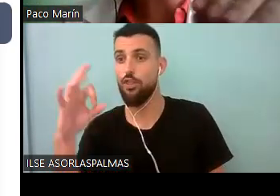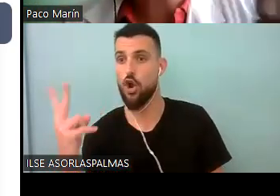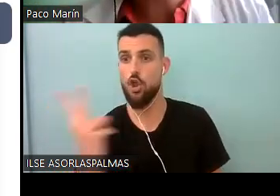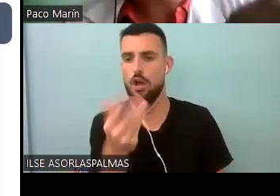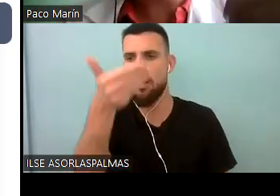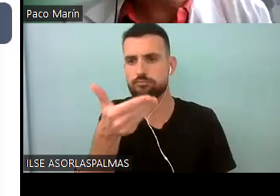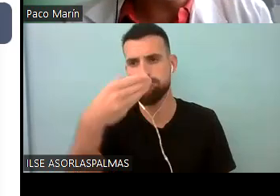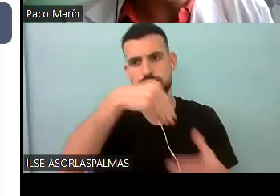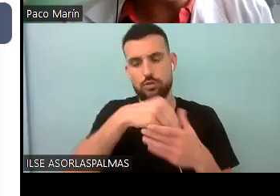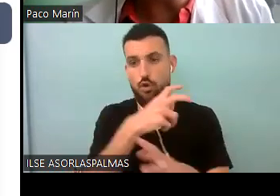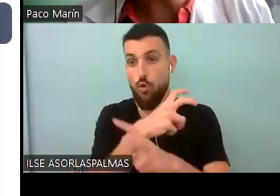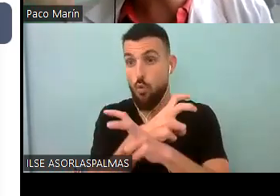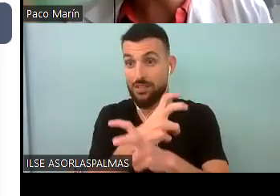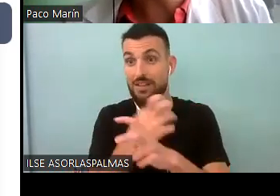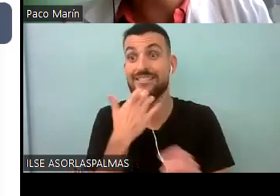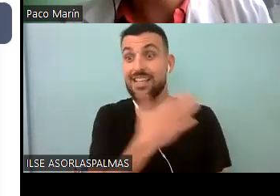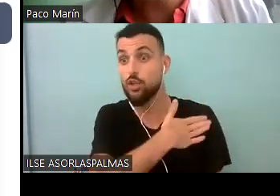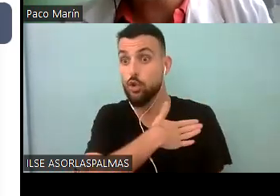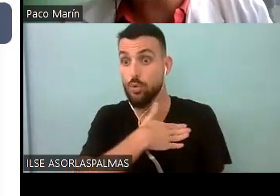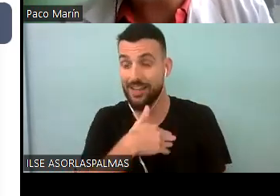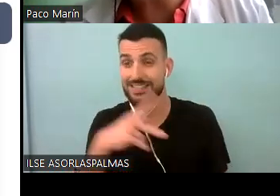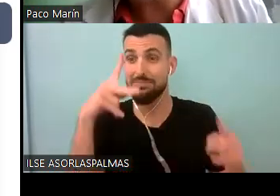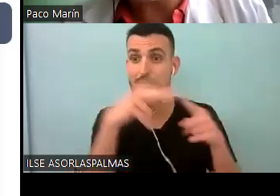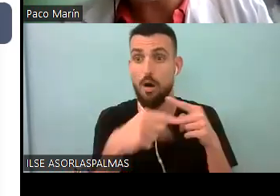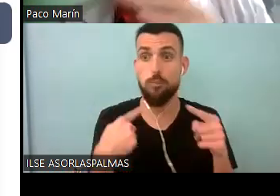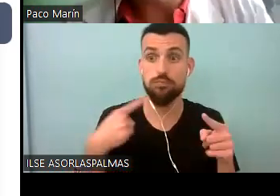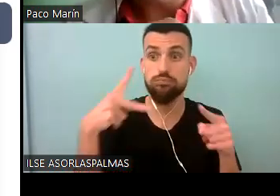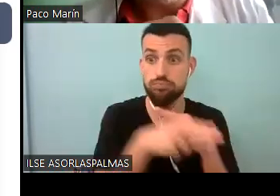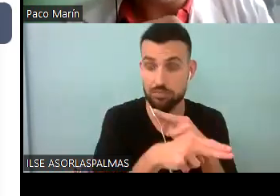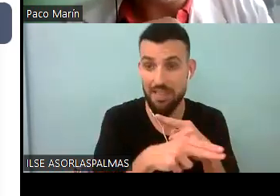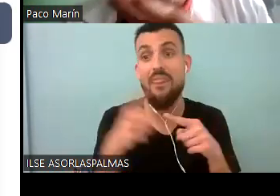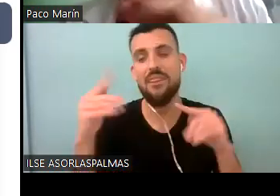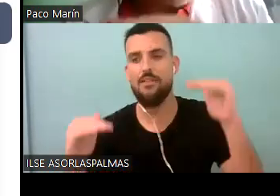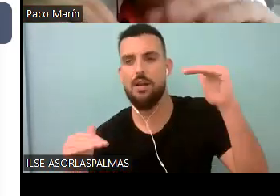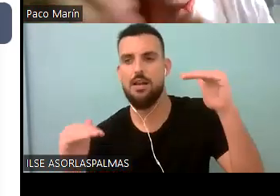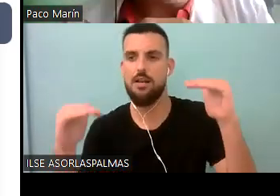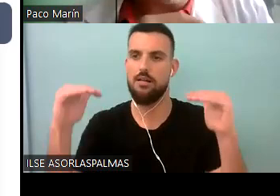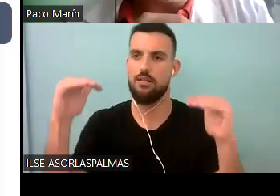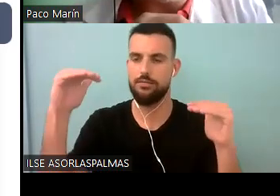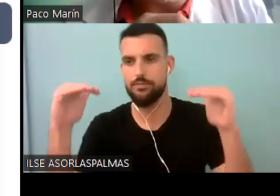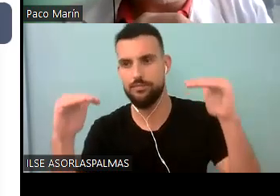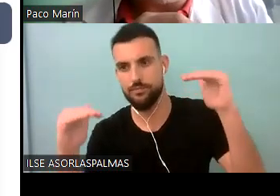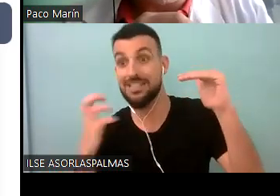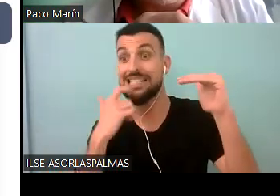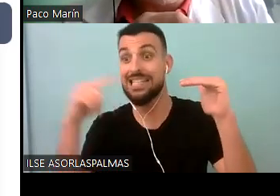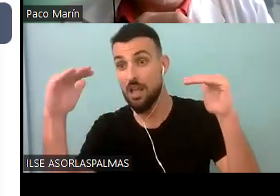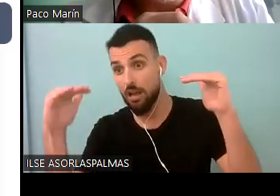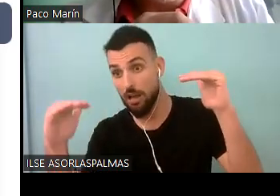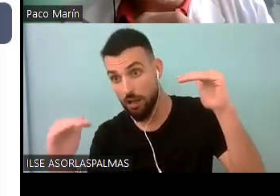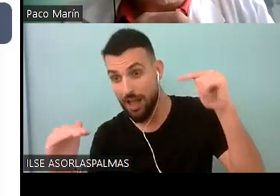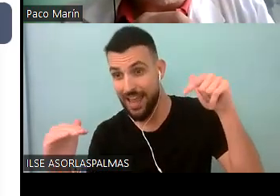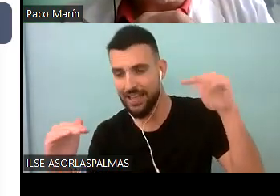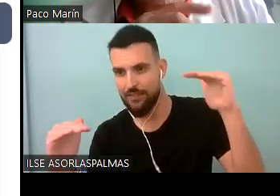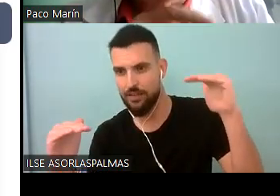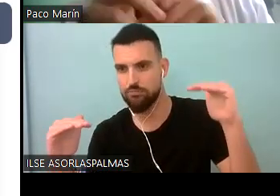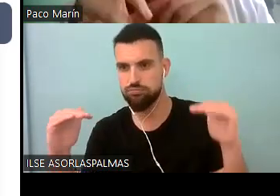algunas veces para prevenir una pérdida de uno tendremos que sacrificar el otro. También lo iremos viendo